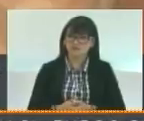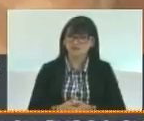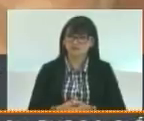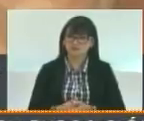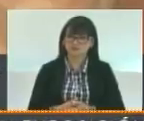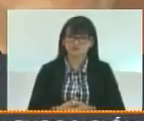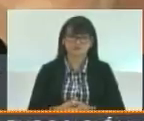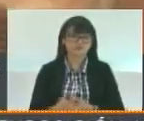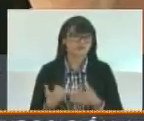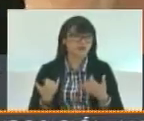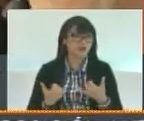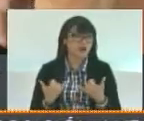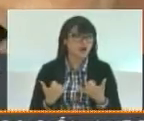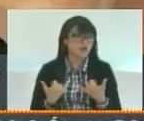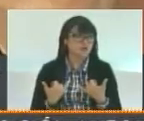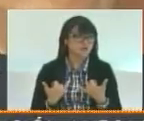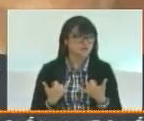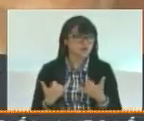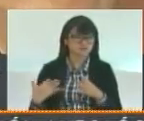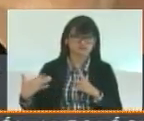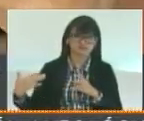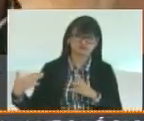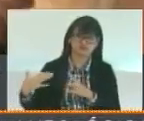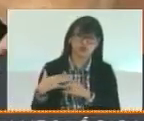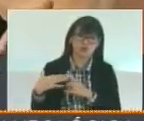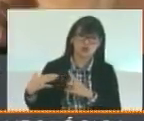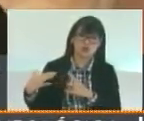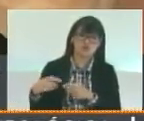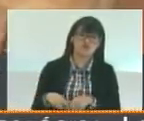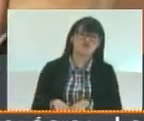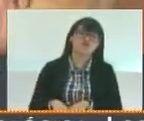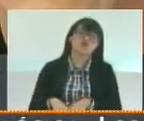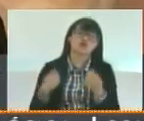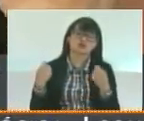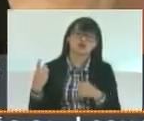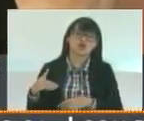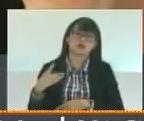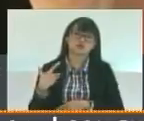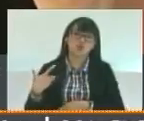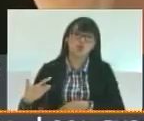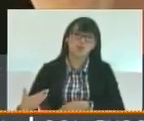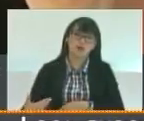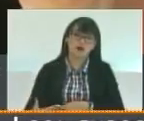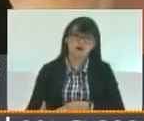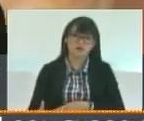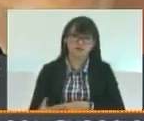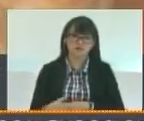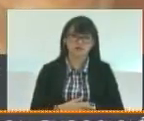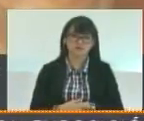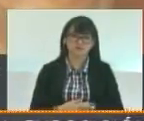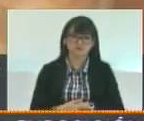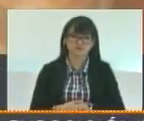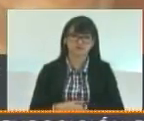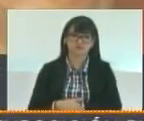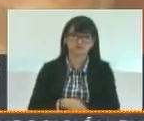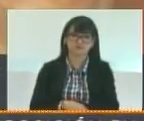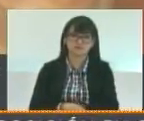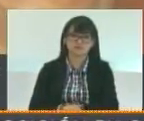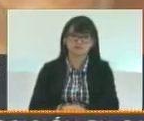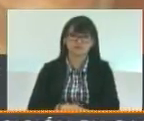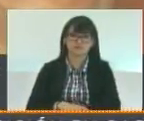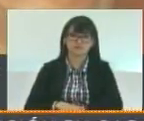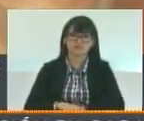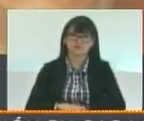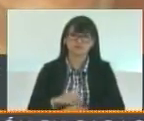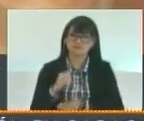estamos realmente ante una pretendida violación de un derecho humano. La Declaración de los